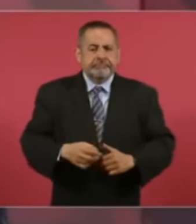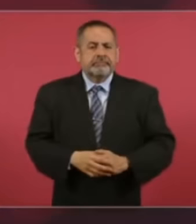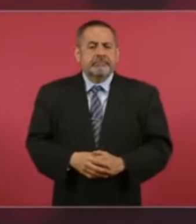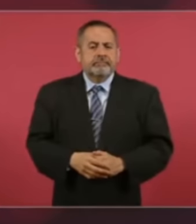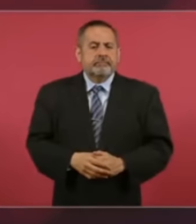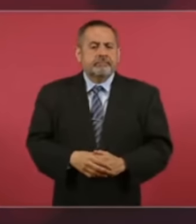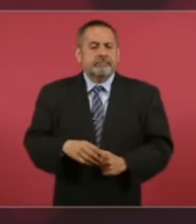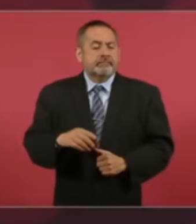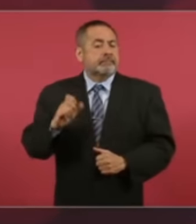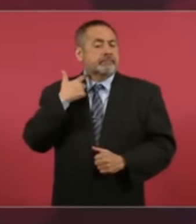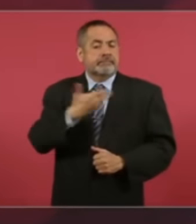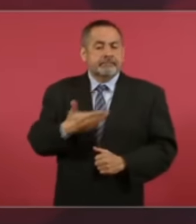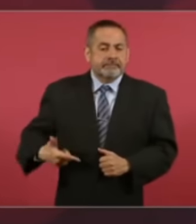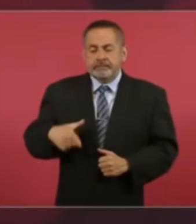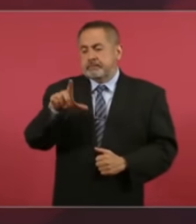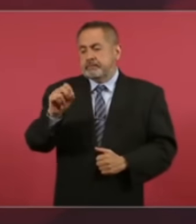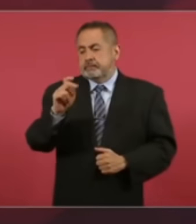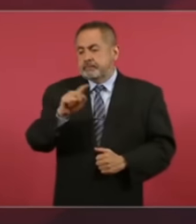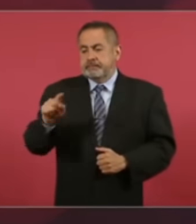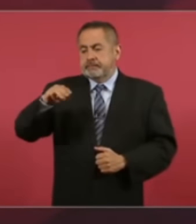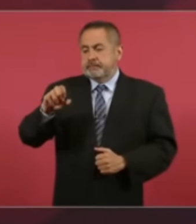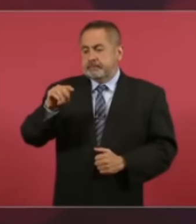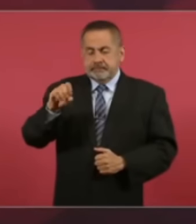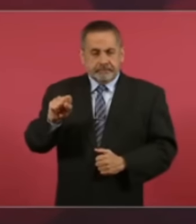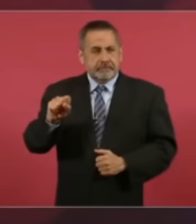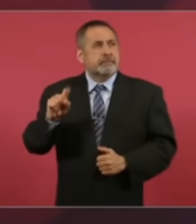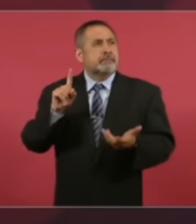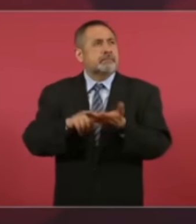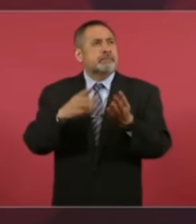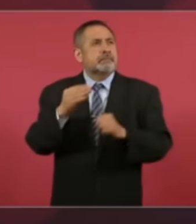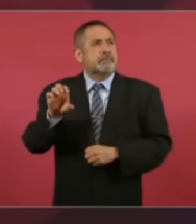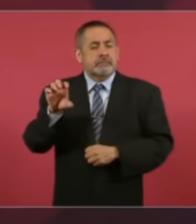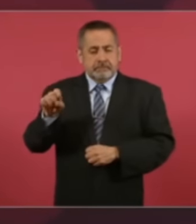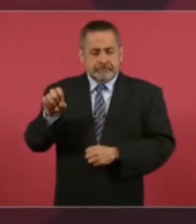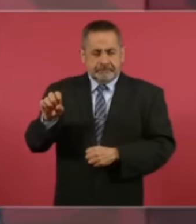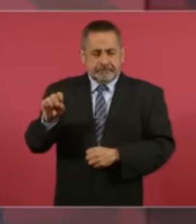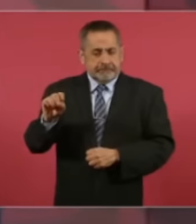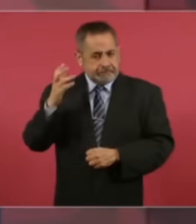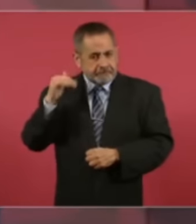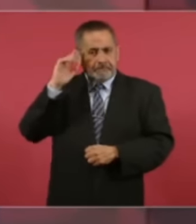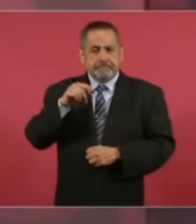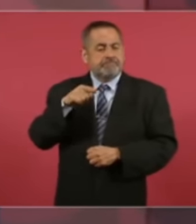lo que decía el presidente López Mateos en 1960,